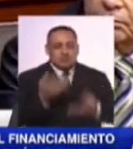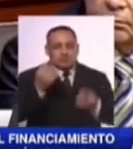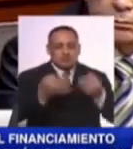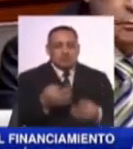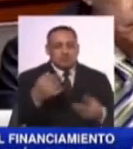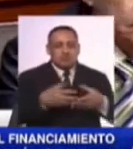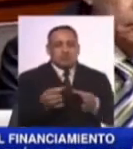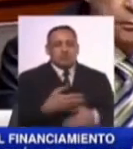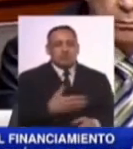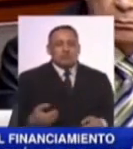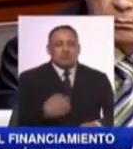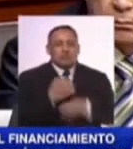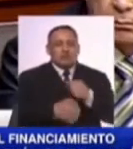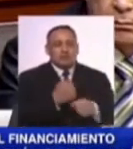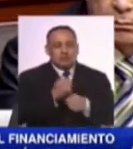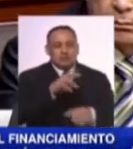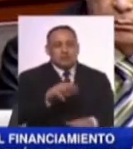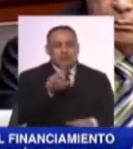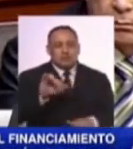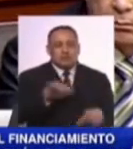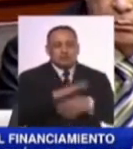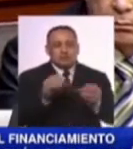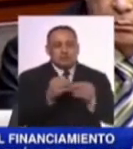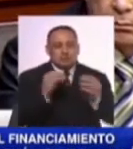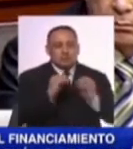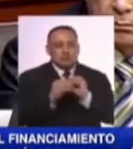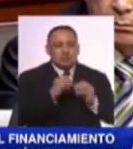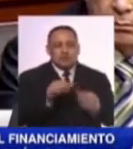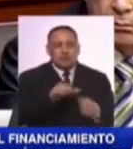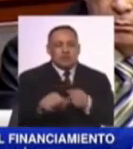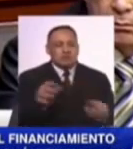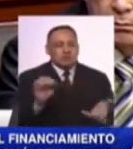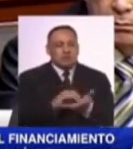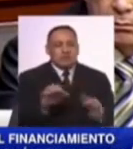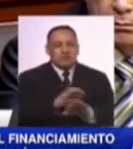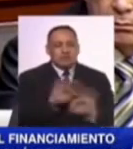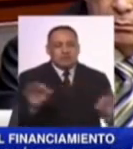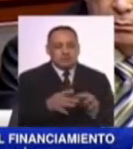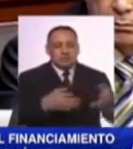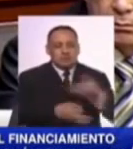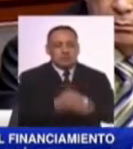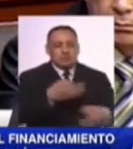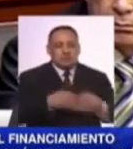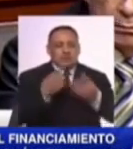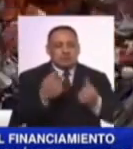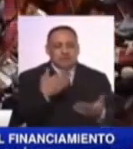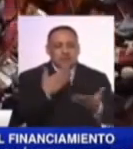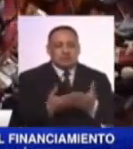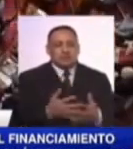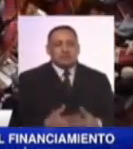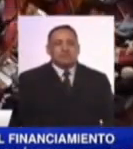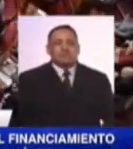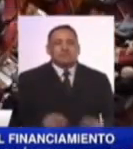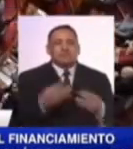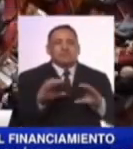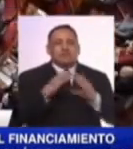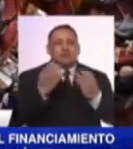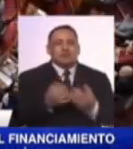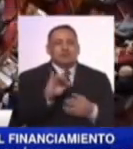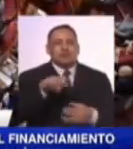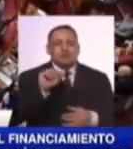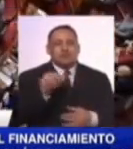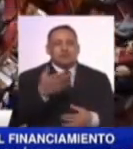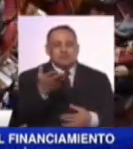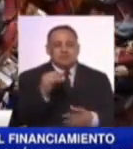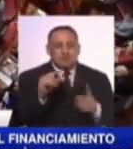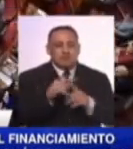mi productor, yo, Torres, Aníbal Torres. Aníbal Torres. Ah, o sea, Aníbal Torres pretendía hacer este proyecto, pero